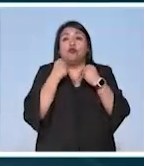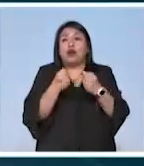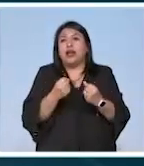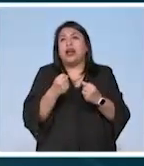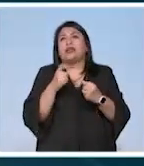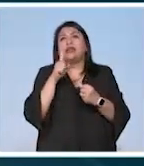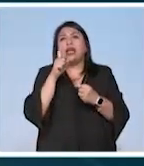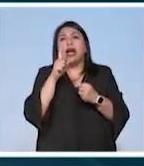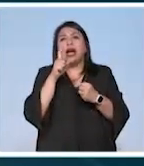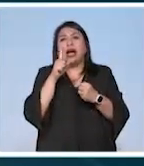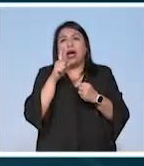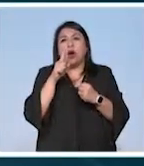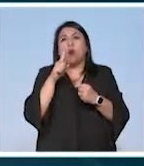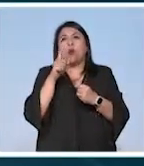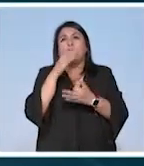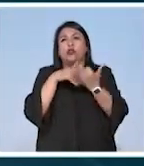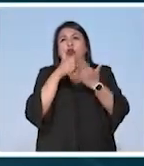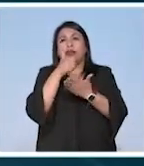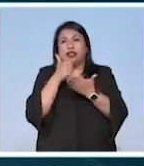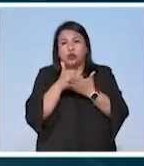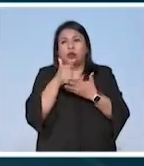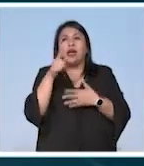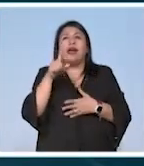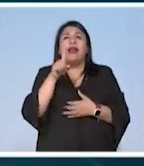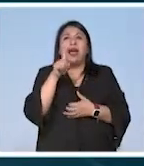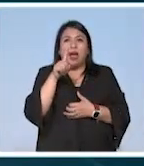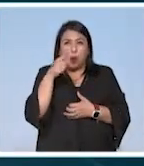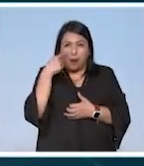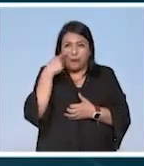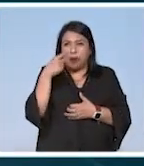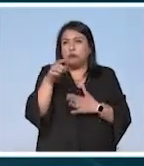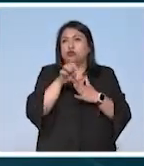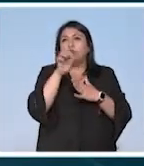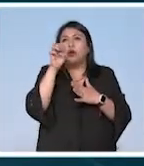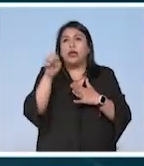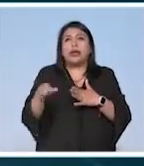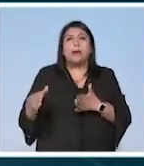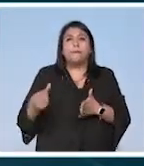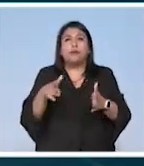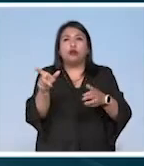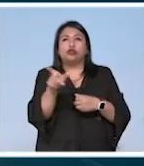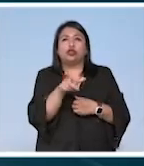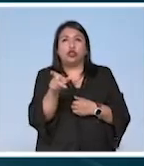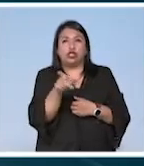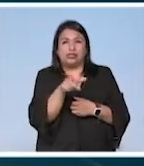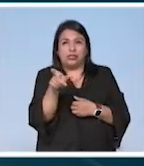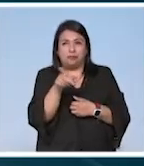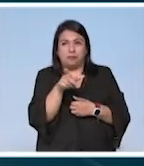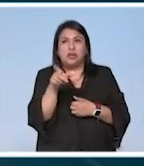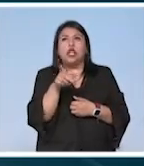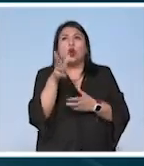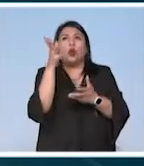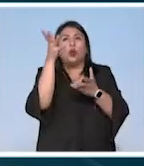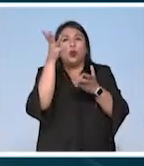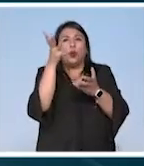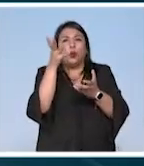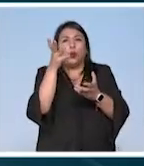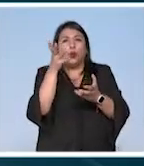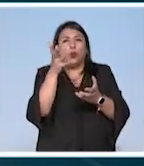mantos acuíferos de toda la ciudad. Prácticamente el agua que se encuentra, por ejemplo, en los canales de Xochimilco, se infiltra